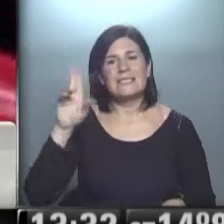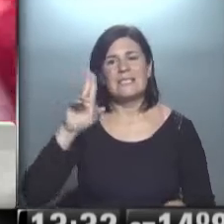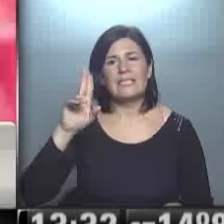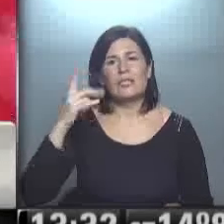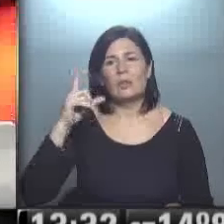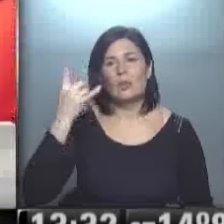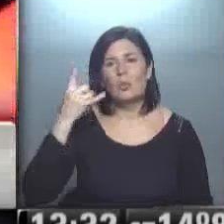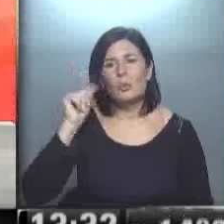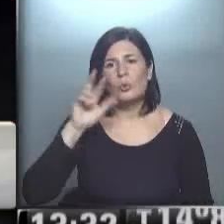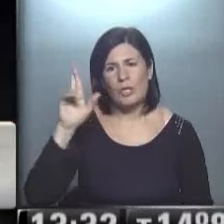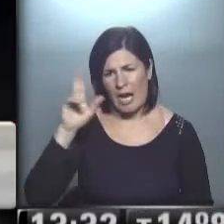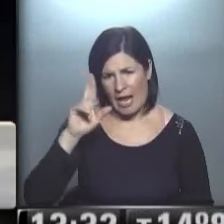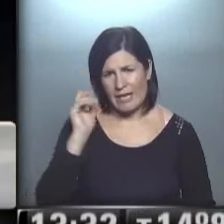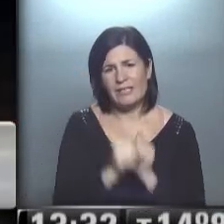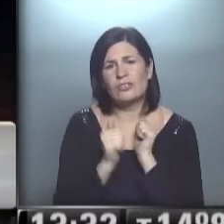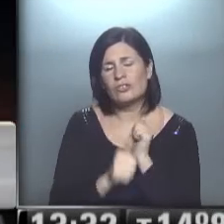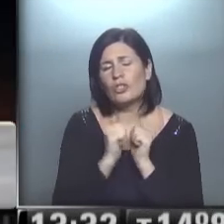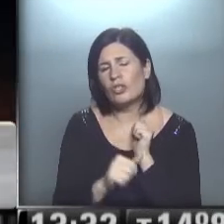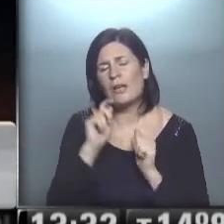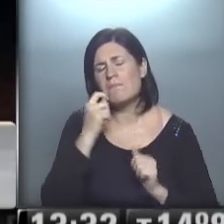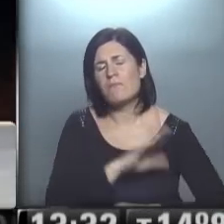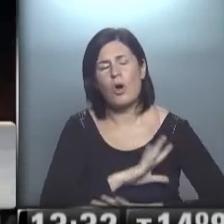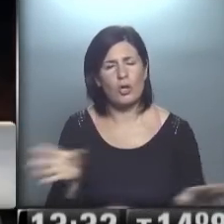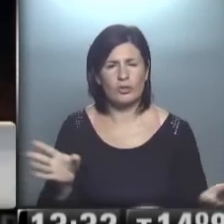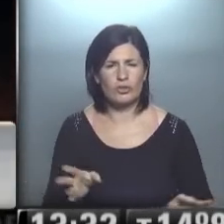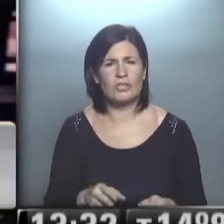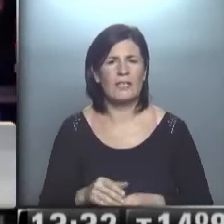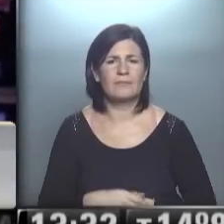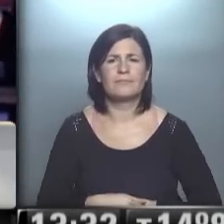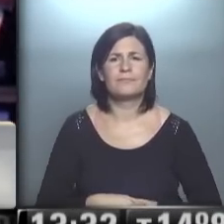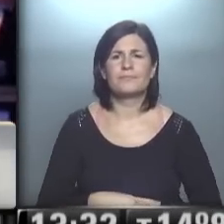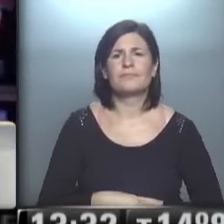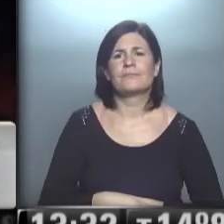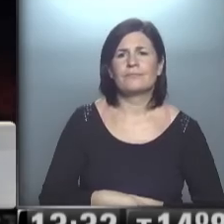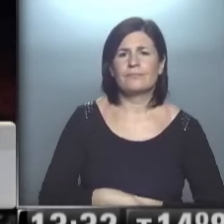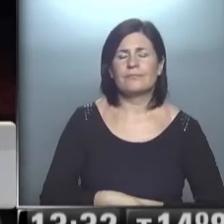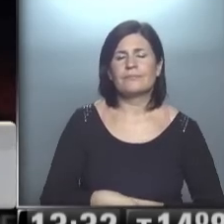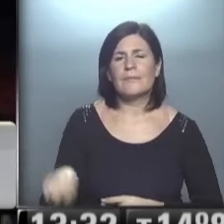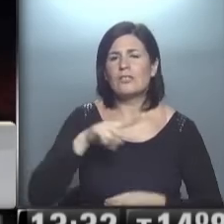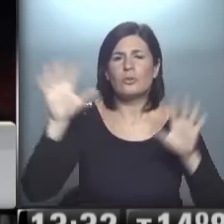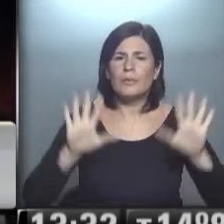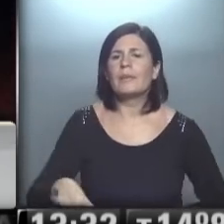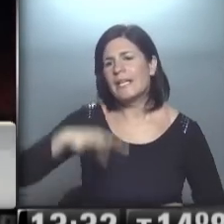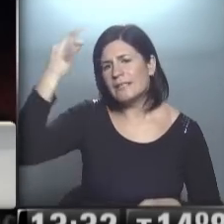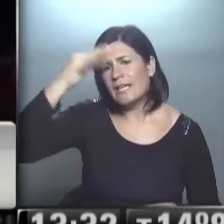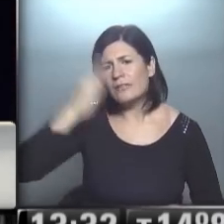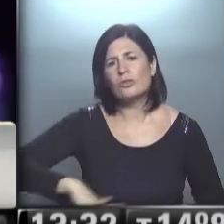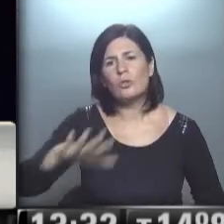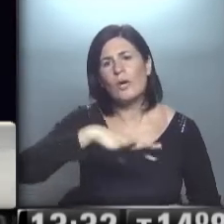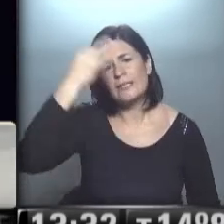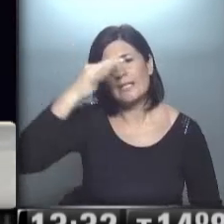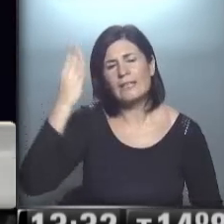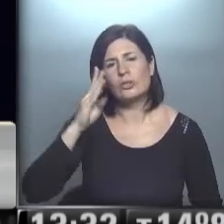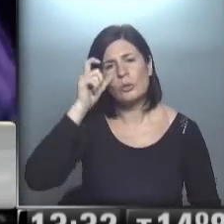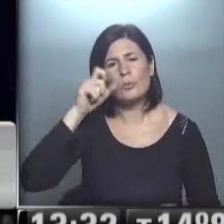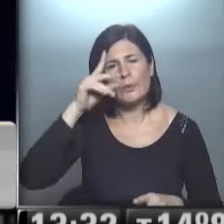trabajo fantástico, una historia redonda. Allí están Manuel de la Serna, Pablo Olmi y Julieta Puleo. Están haciendo estas representaciones en el Beckett Teatro, ahí en Guardia